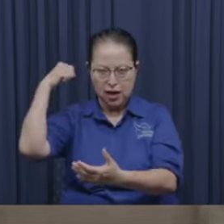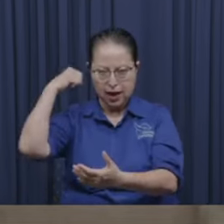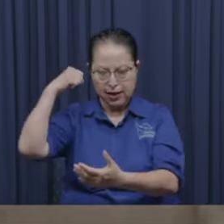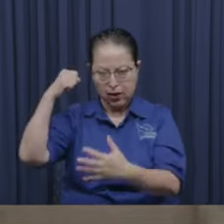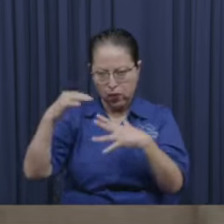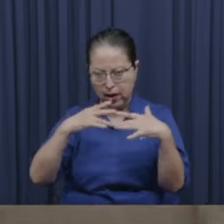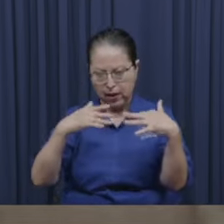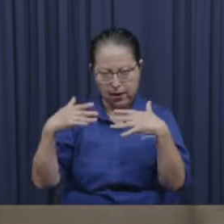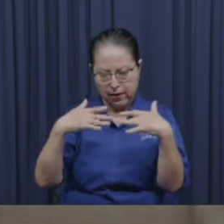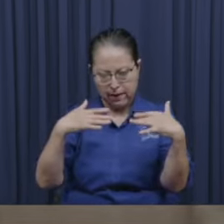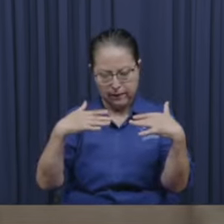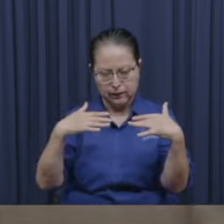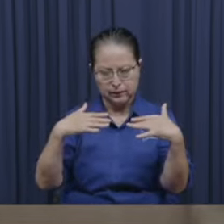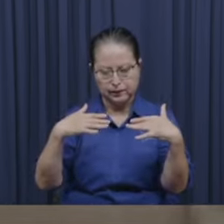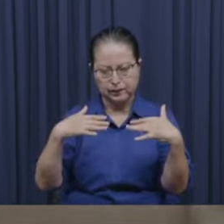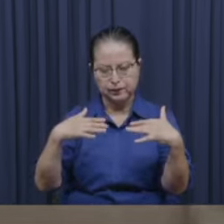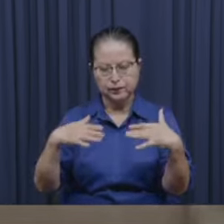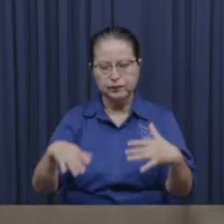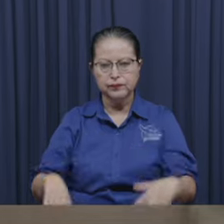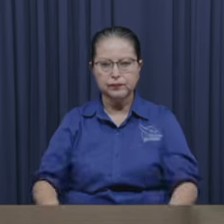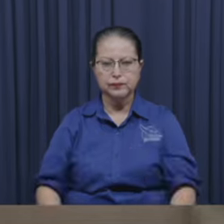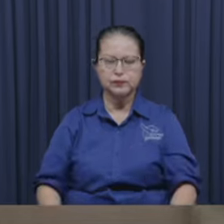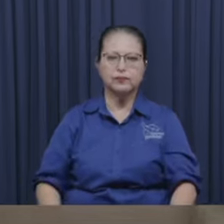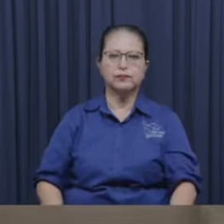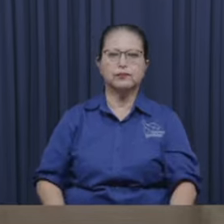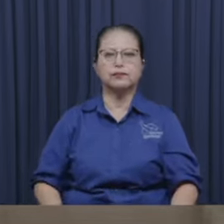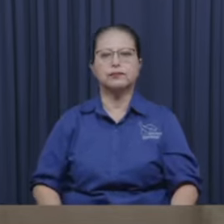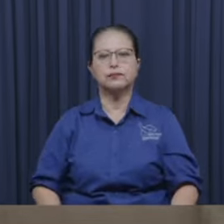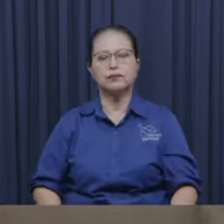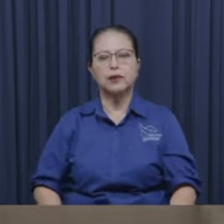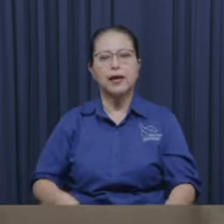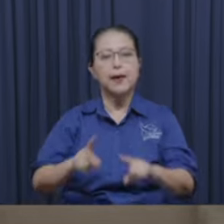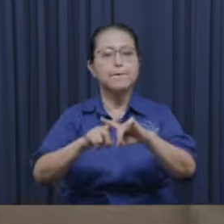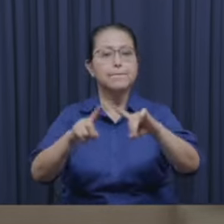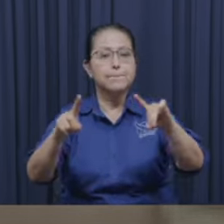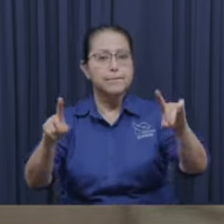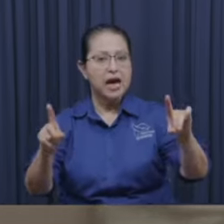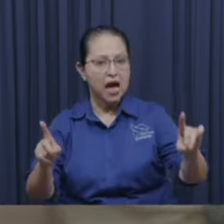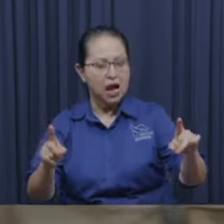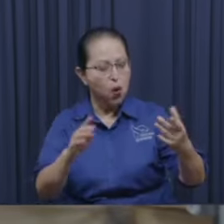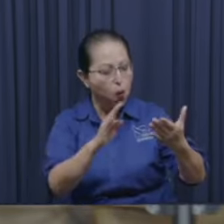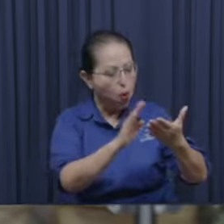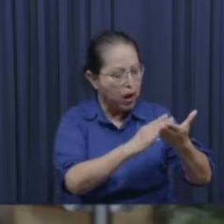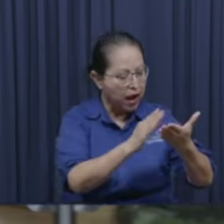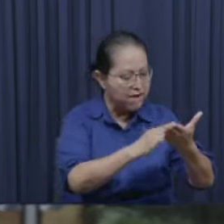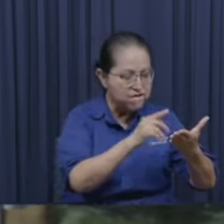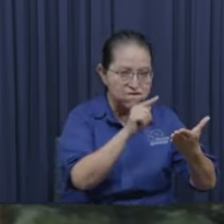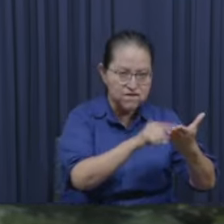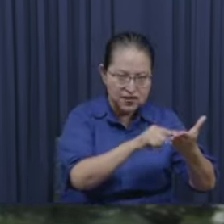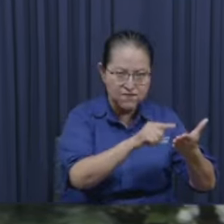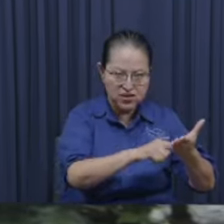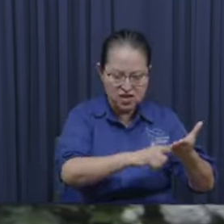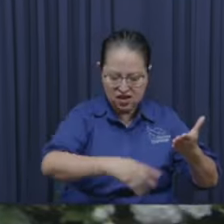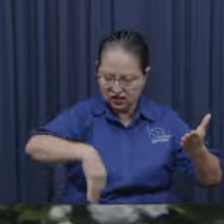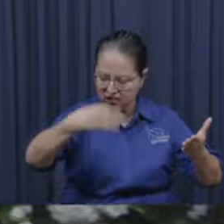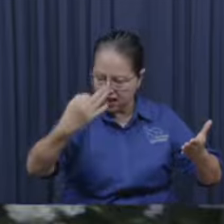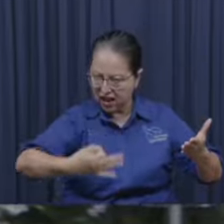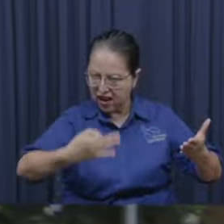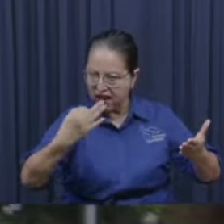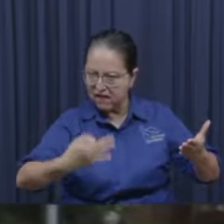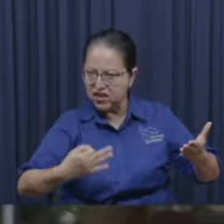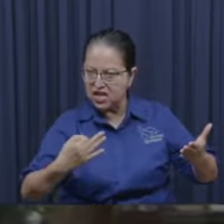guerra si ellos no quieren escribir cosas no la escriben me mejor ni me meto ahí porque después tienen que andar editando